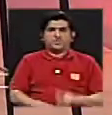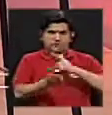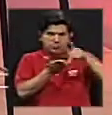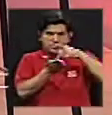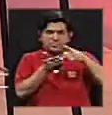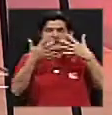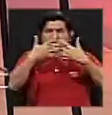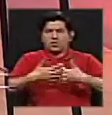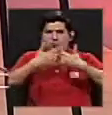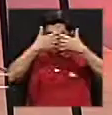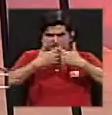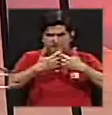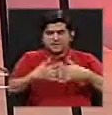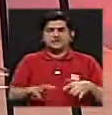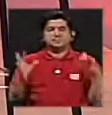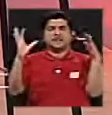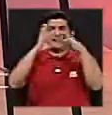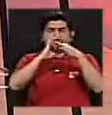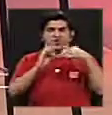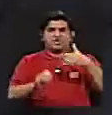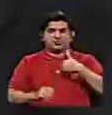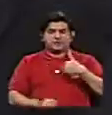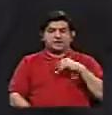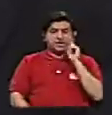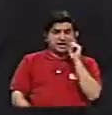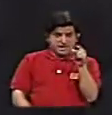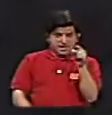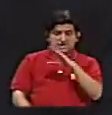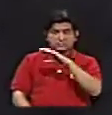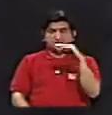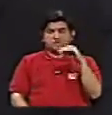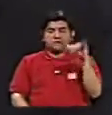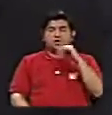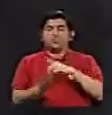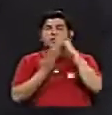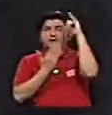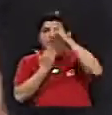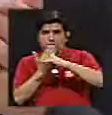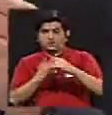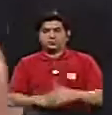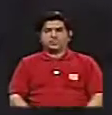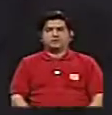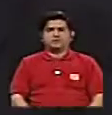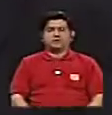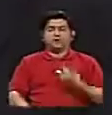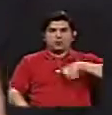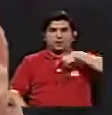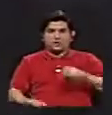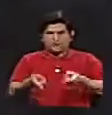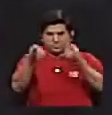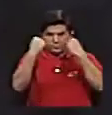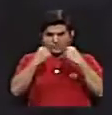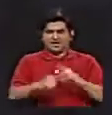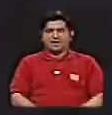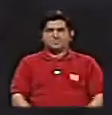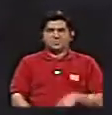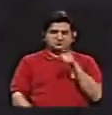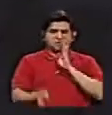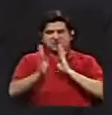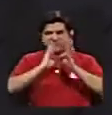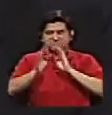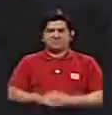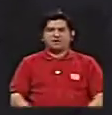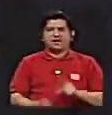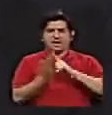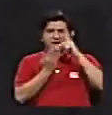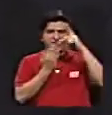con la empresa y su relación, la relación de esto con el proyecto. Cuando regresemos, de esto es de lo que vamos a hablar en su